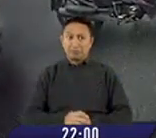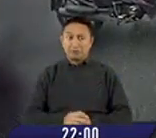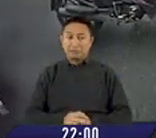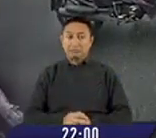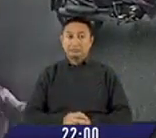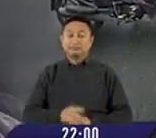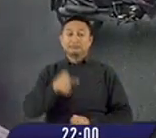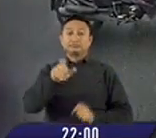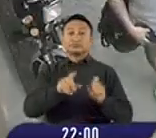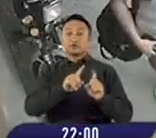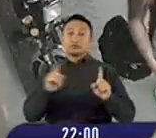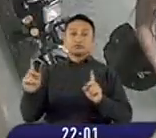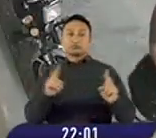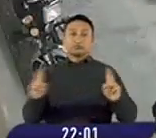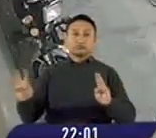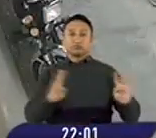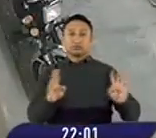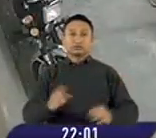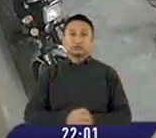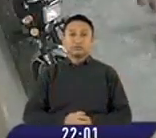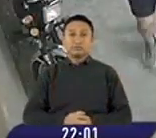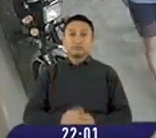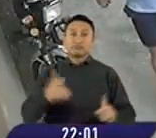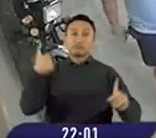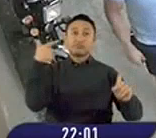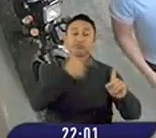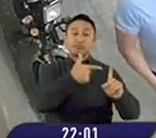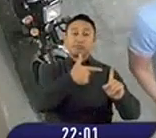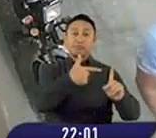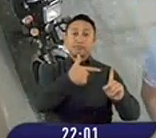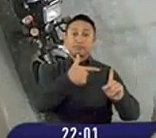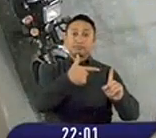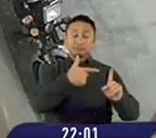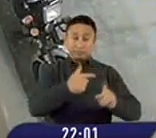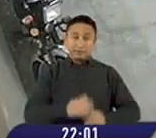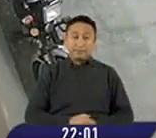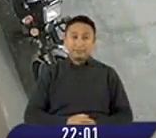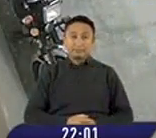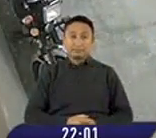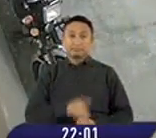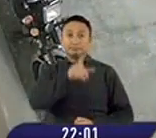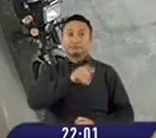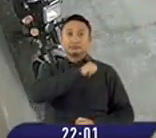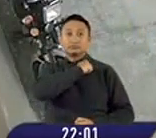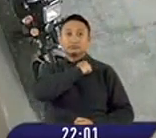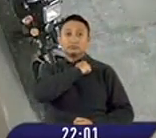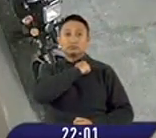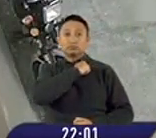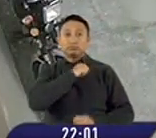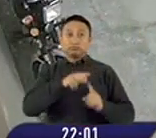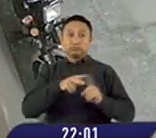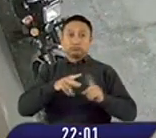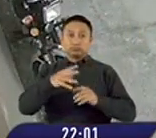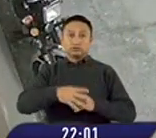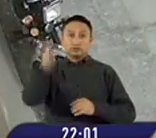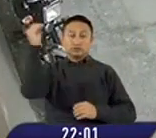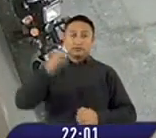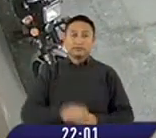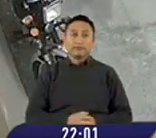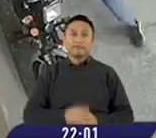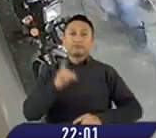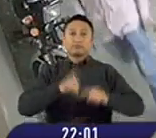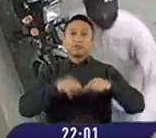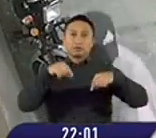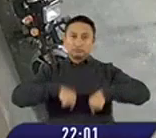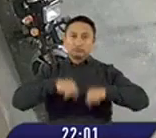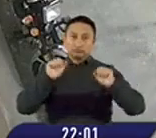Se bajan varios sujetos y tras amedrentarlos con sus armas de fuego, se lo llevan con rumbo desconocido. El amigo